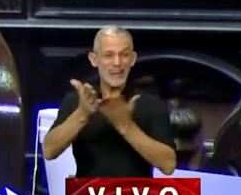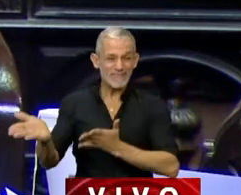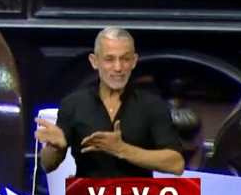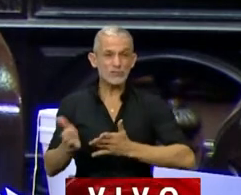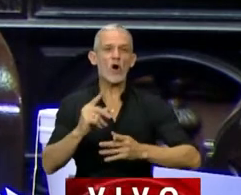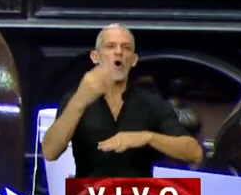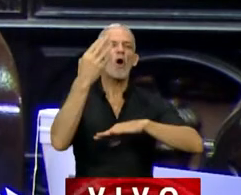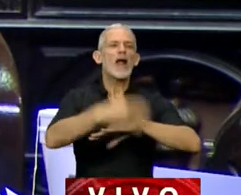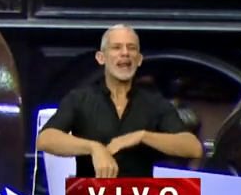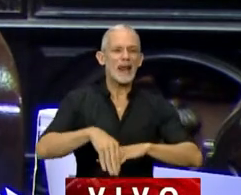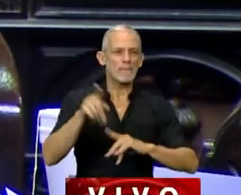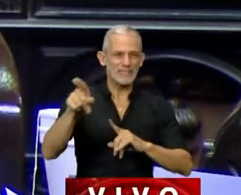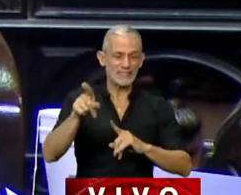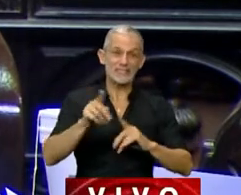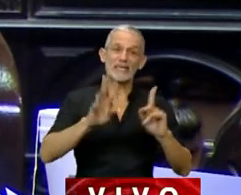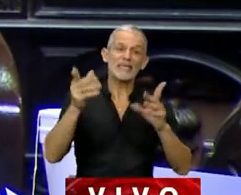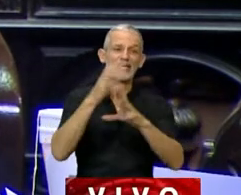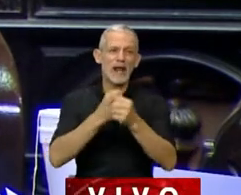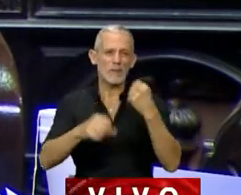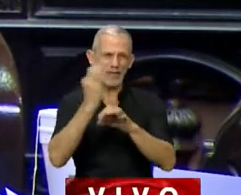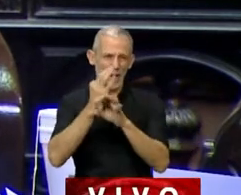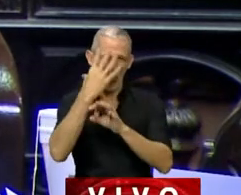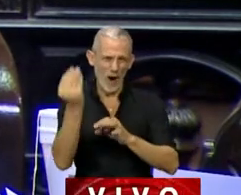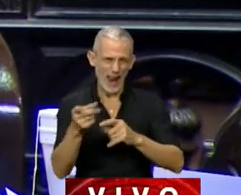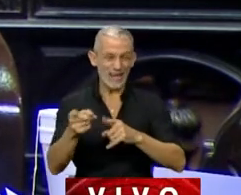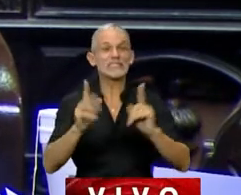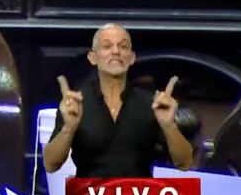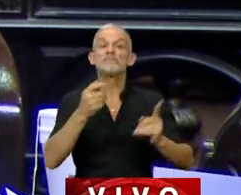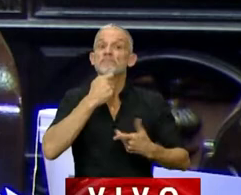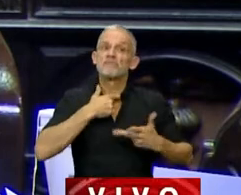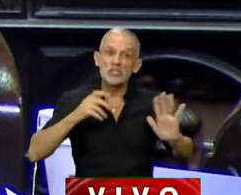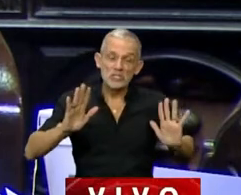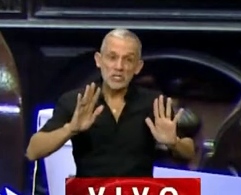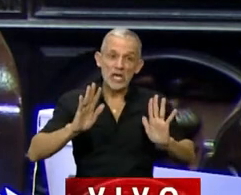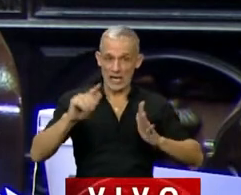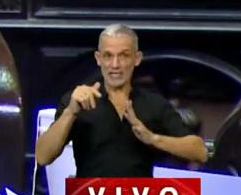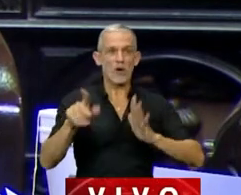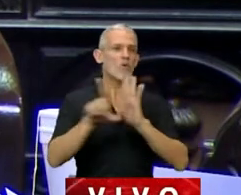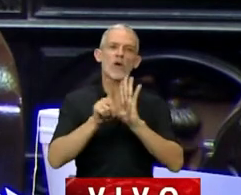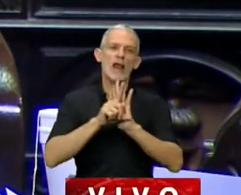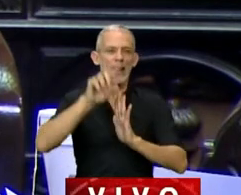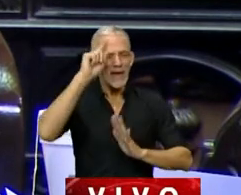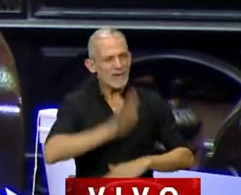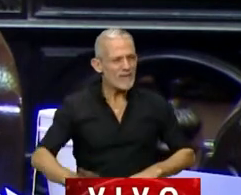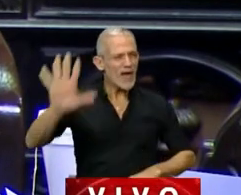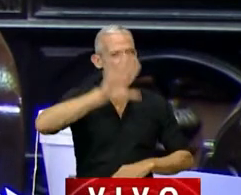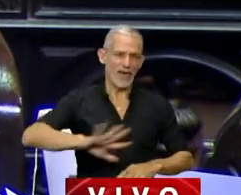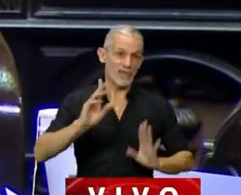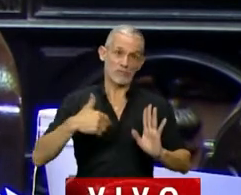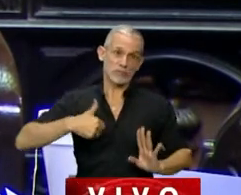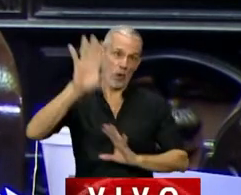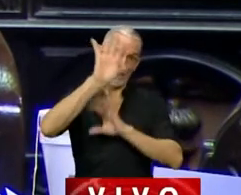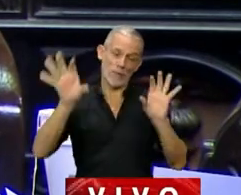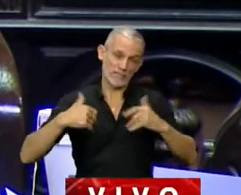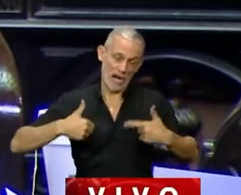beneficio a los remises y transportes escolares si quieren que sea una ley federal de todas las